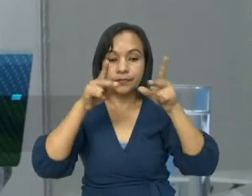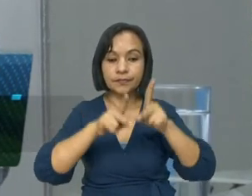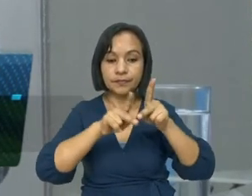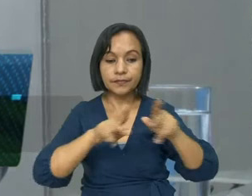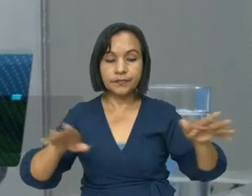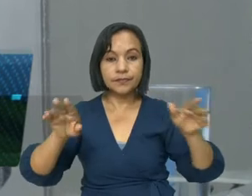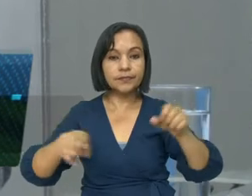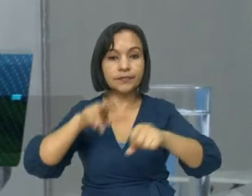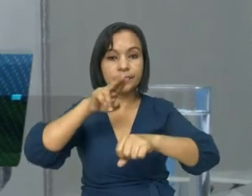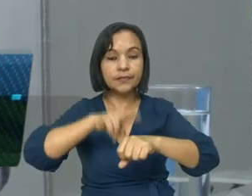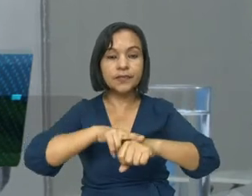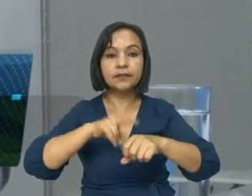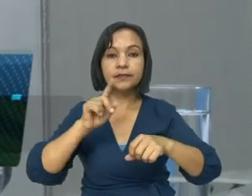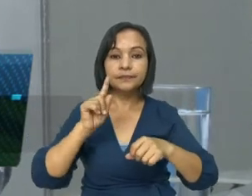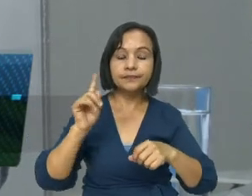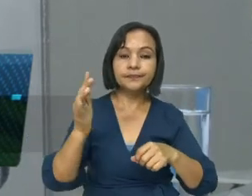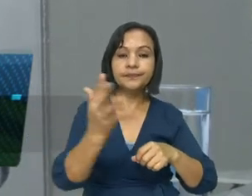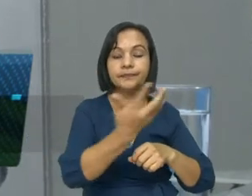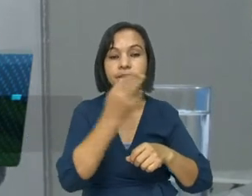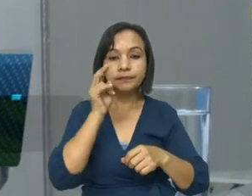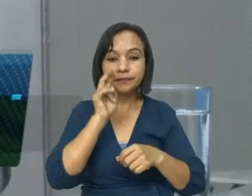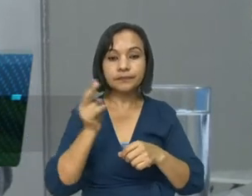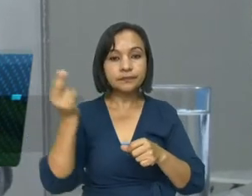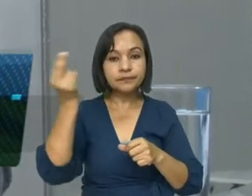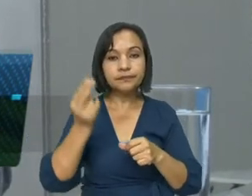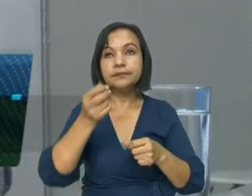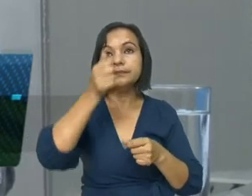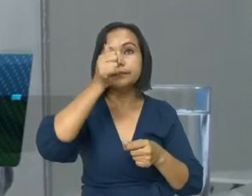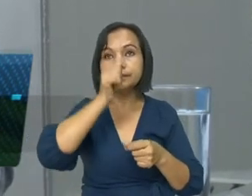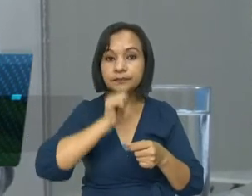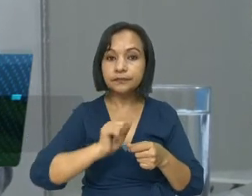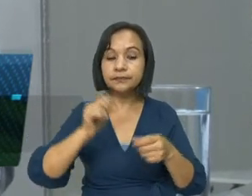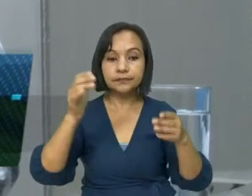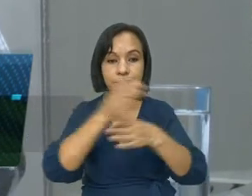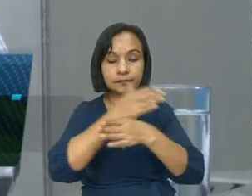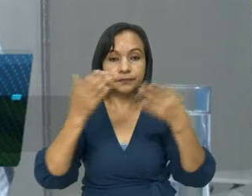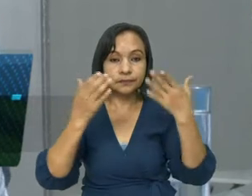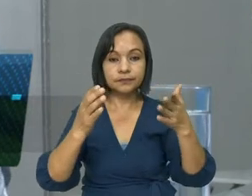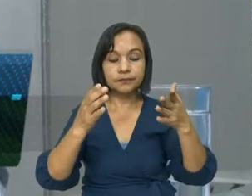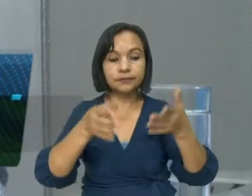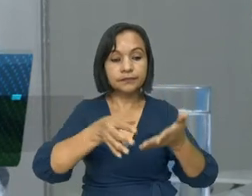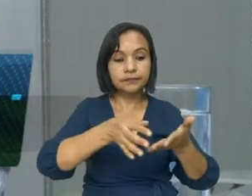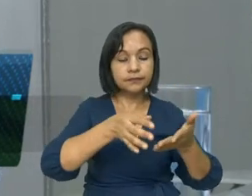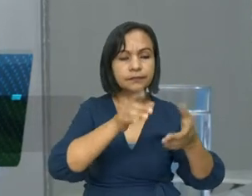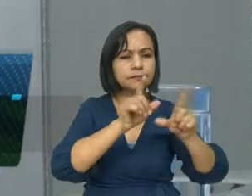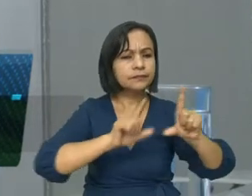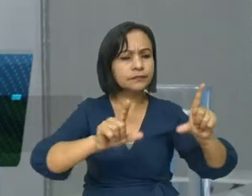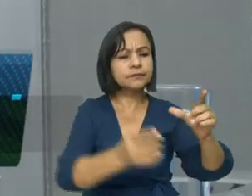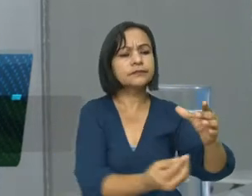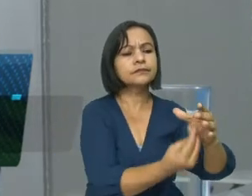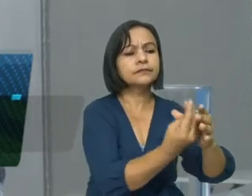nacional. Todo lo que tiene que ver con el uso del agua, pues, para fines productivos en las zonas cafetaleras, por ejemplo, tienen